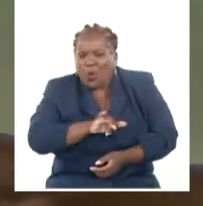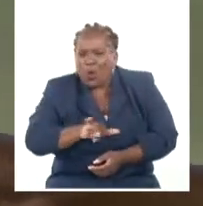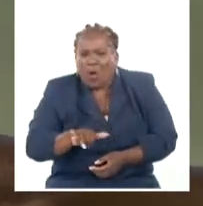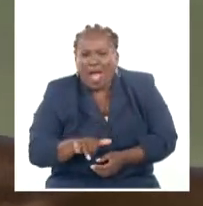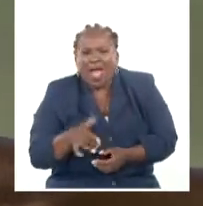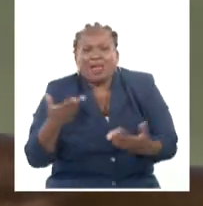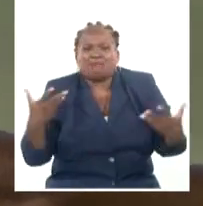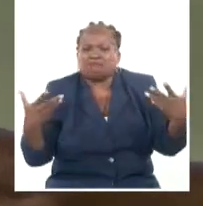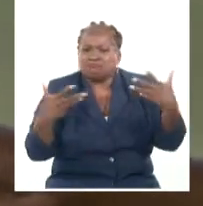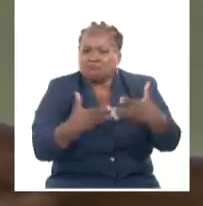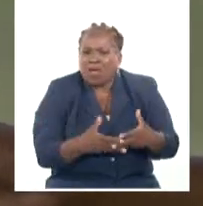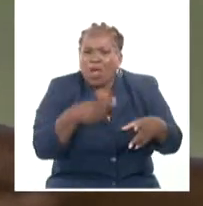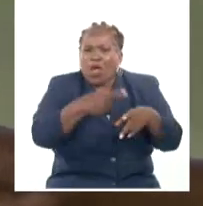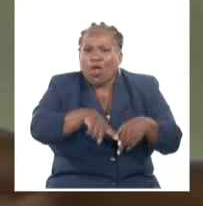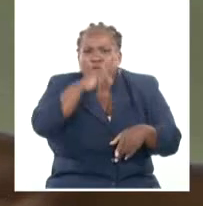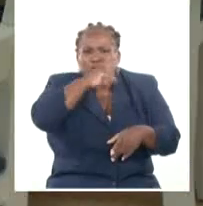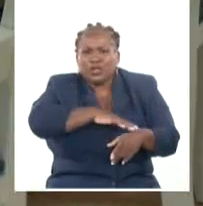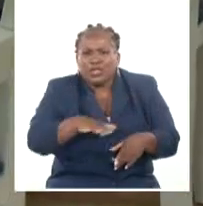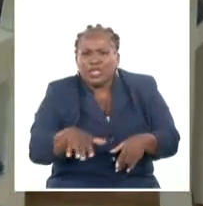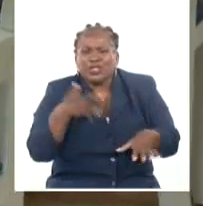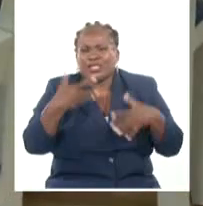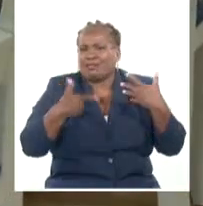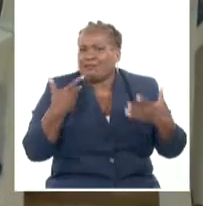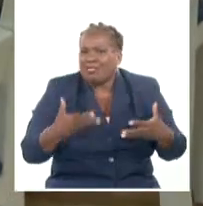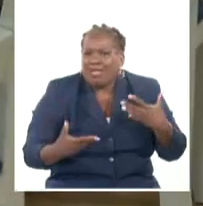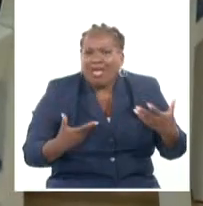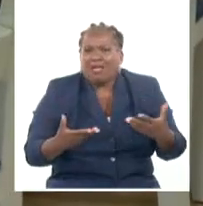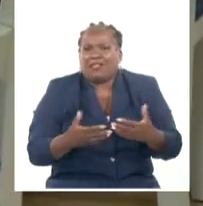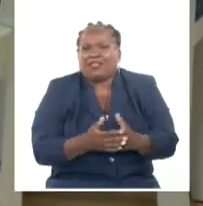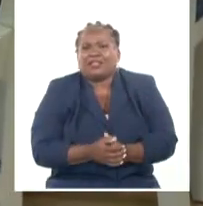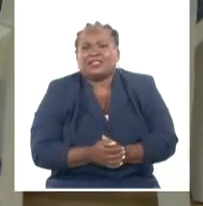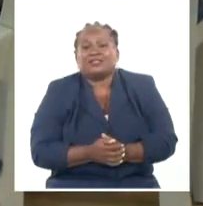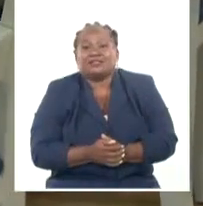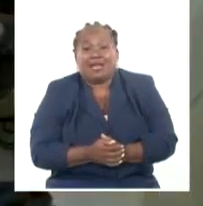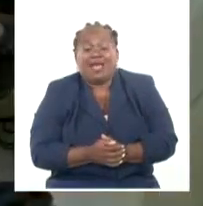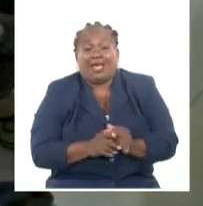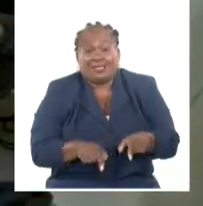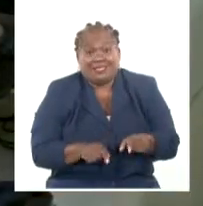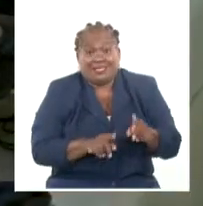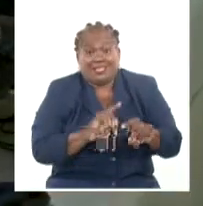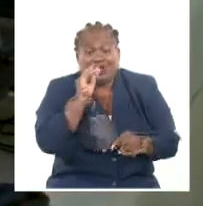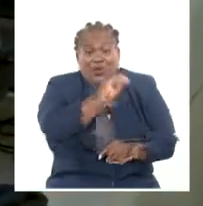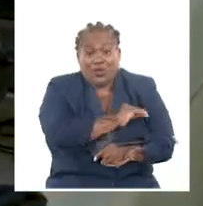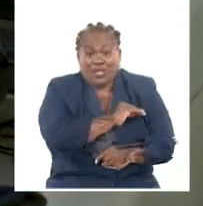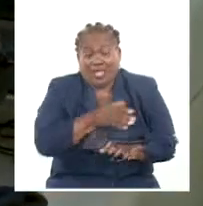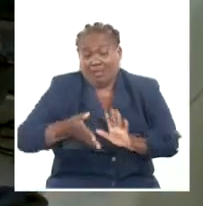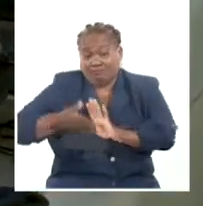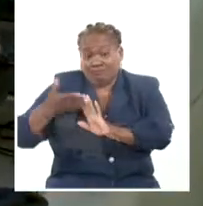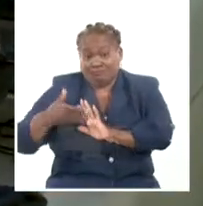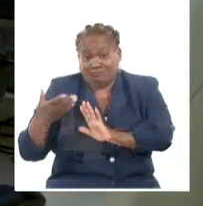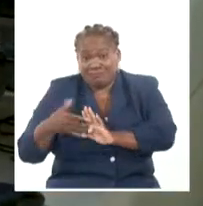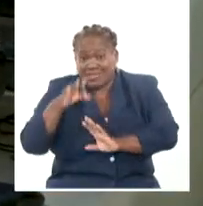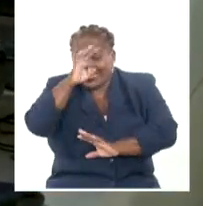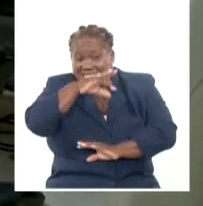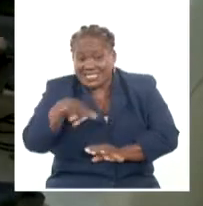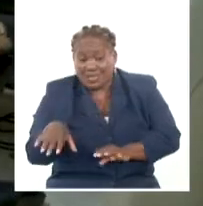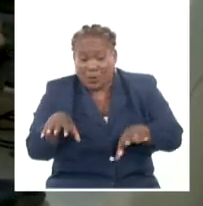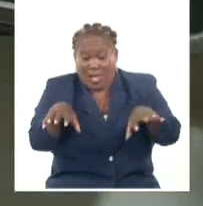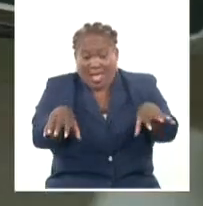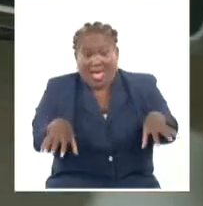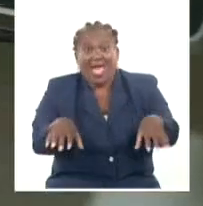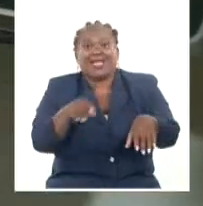niños y otras actividades más. Así, tecnología y construcción llegan a equilibrar profesión y tiempo de